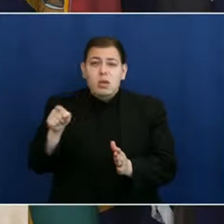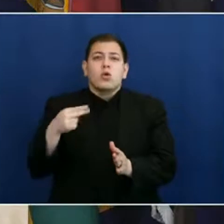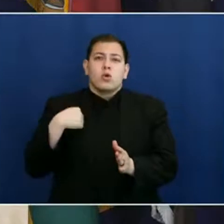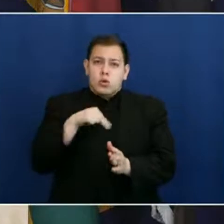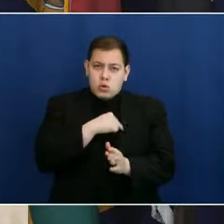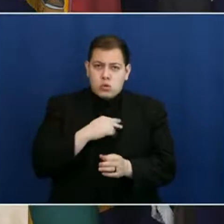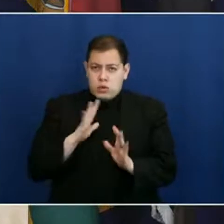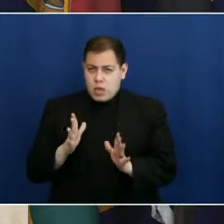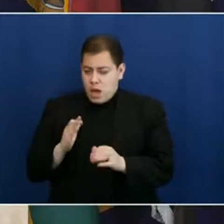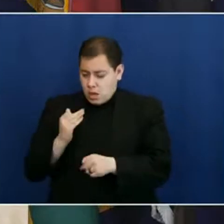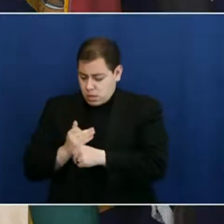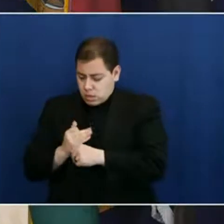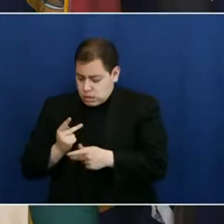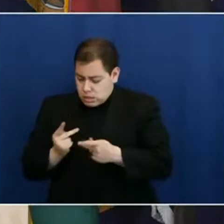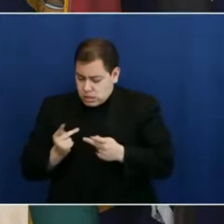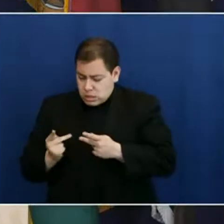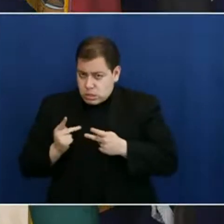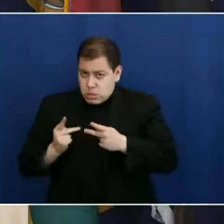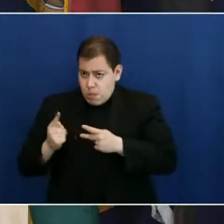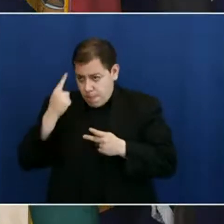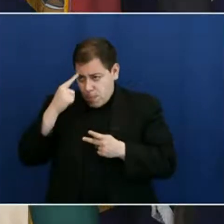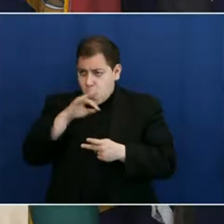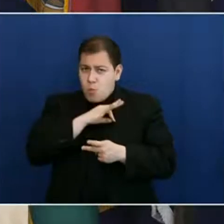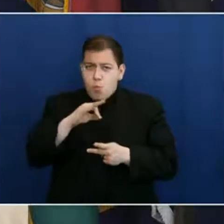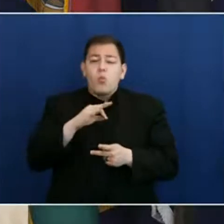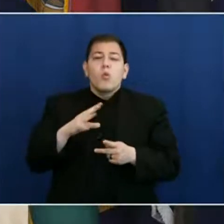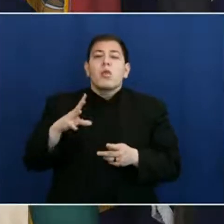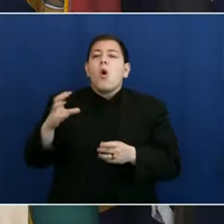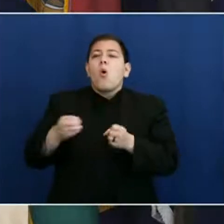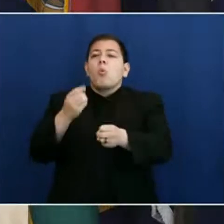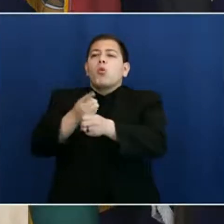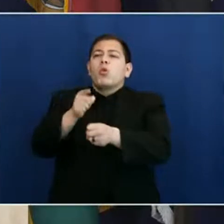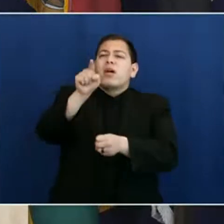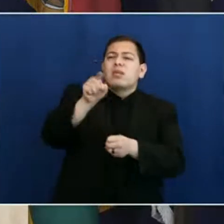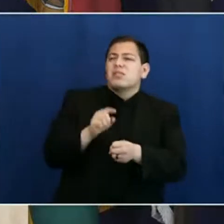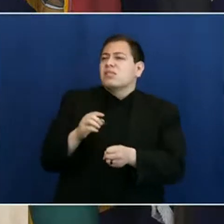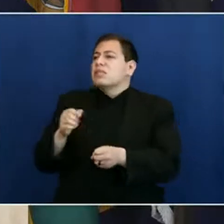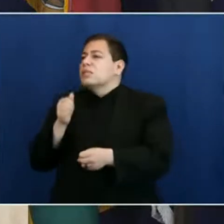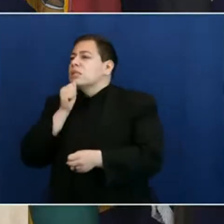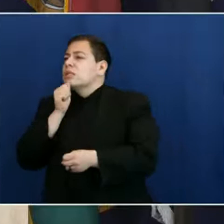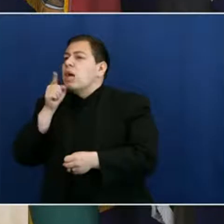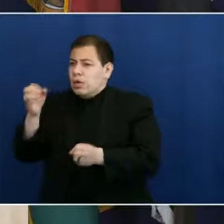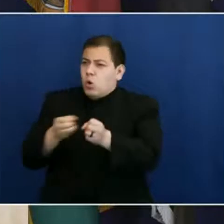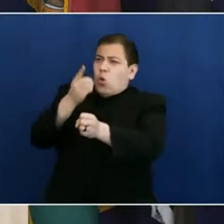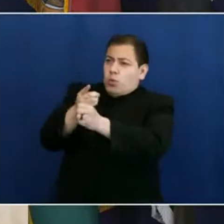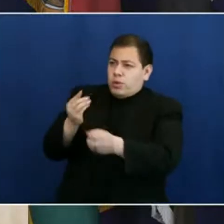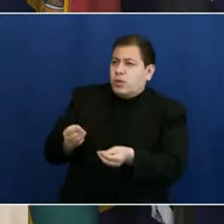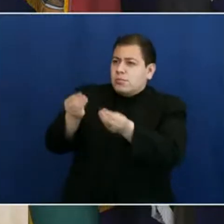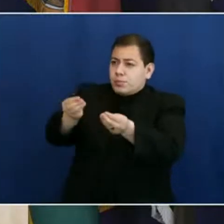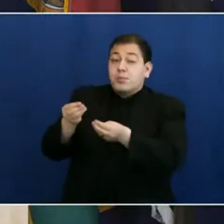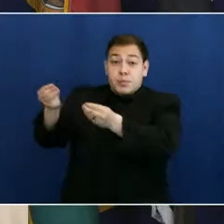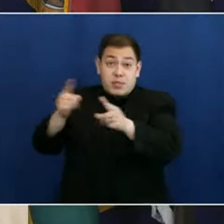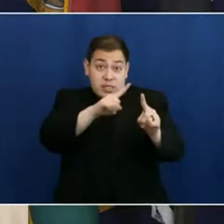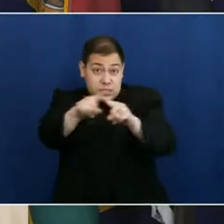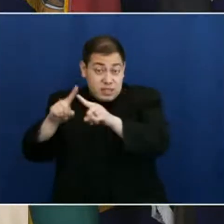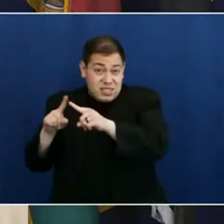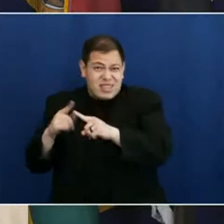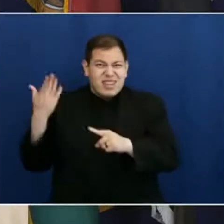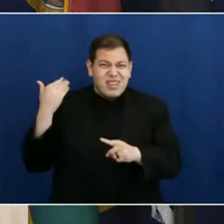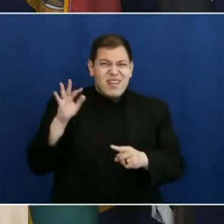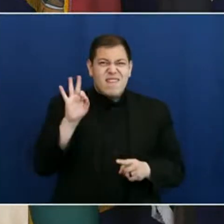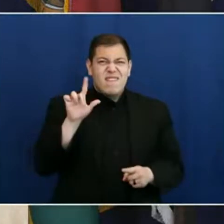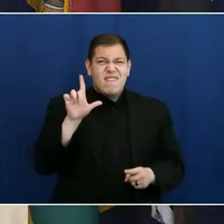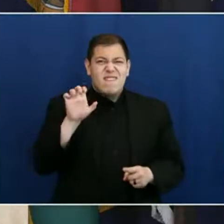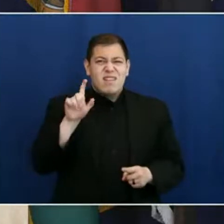que existan más oportunidades. Como mencionó Chair Fletcher, va a haber, ya las vacunas van a estar, los cientos de las vacunas no solamente